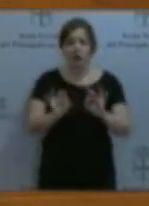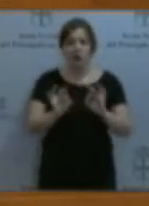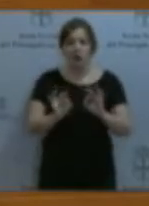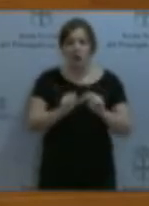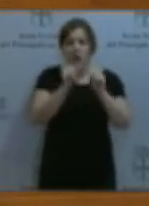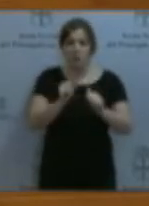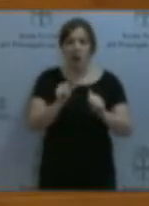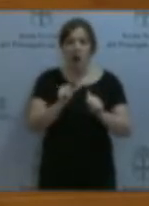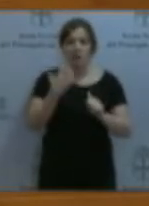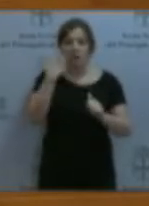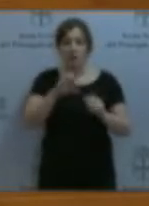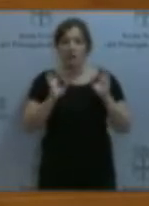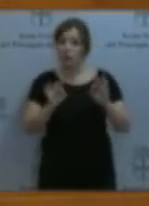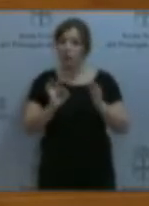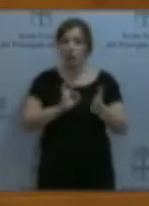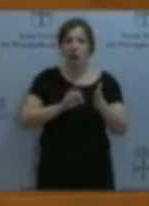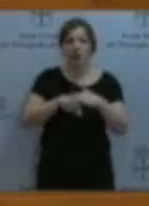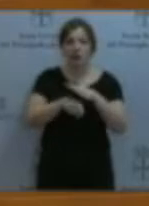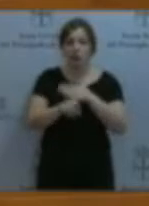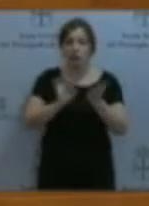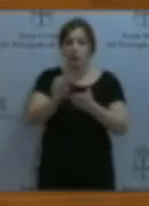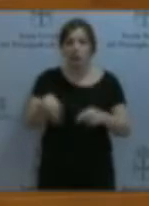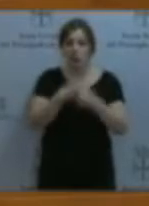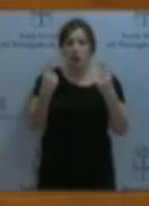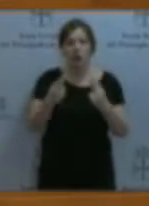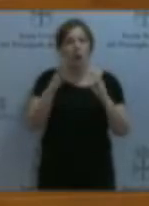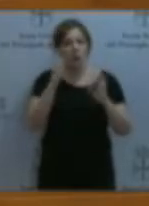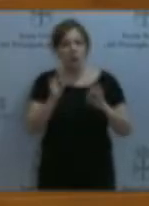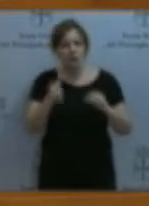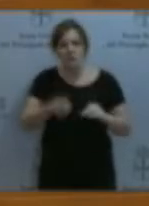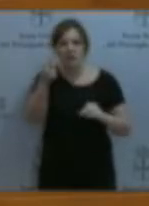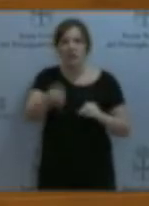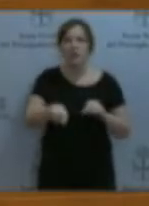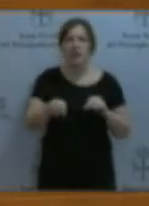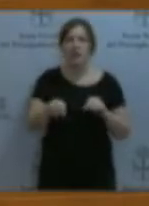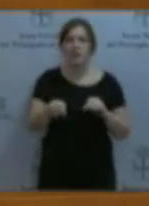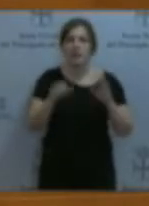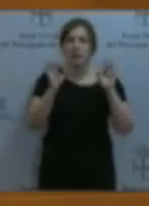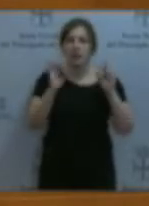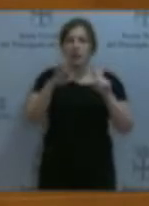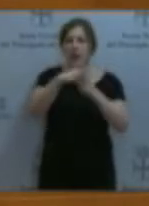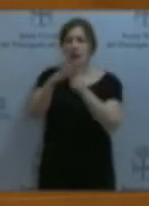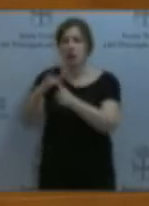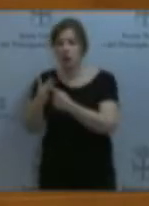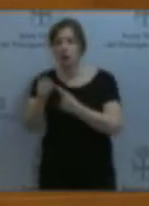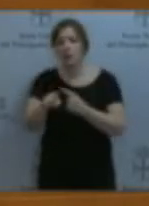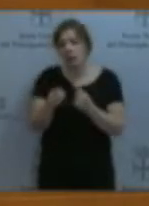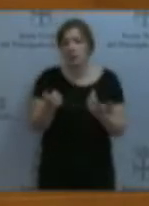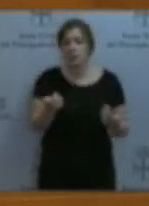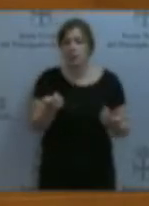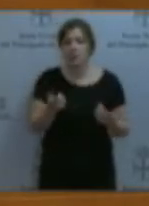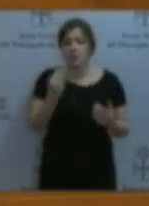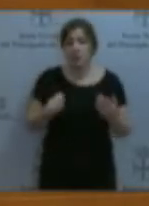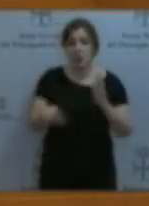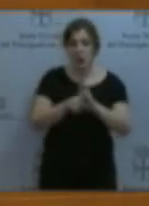de gestión de servicios públicos con más moderación y cuidado, ciñéndose exclusivamente a los casos y supuestos que permite la ley.